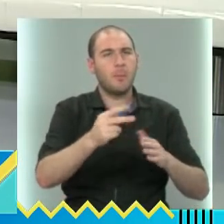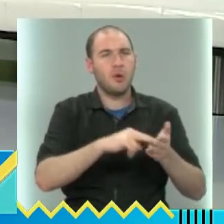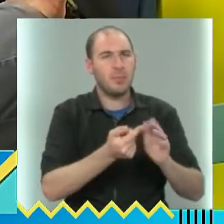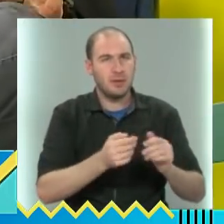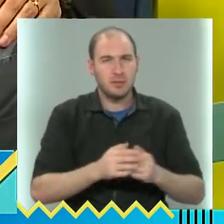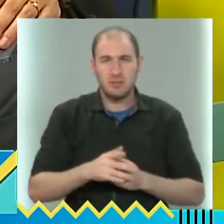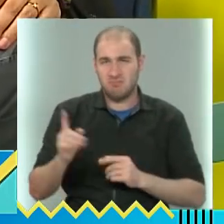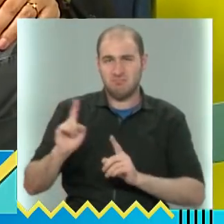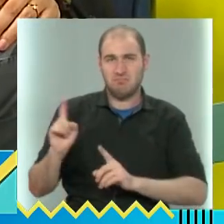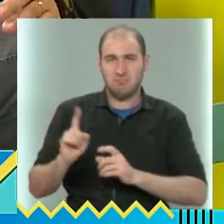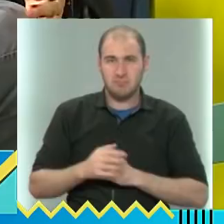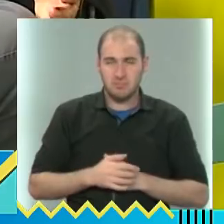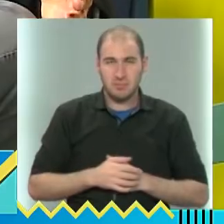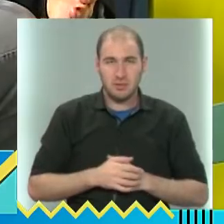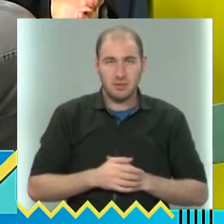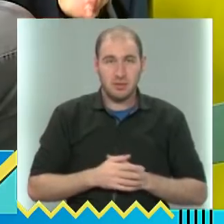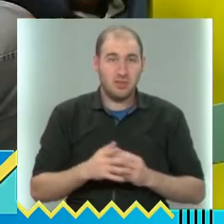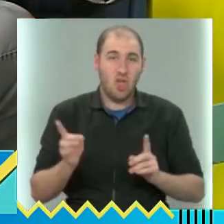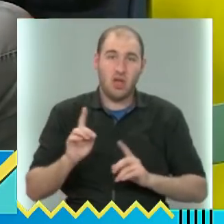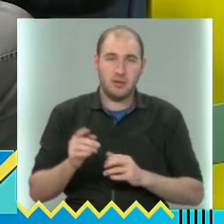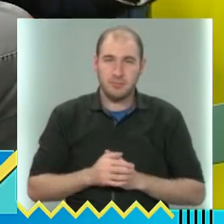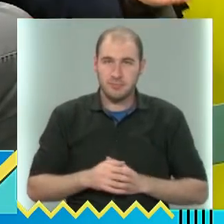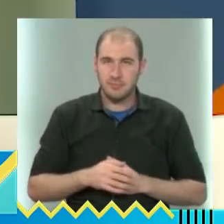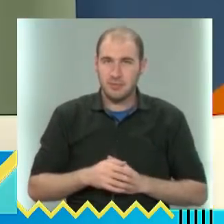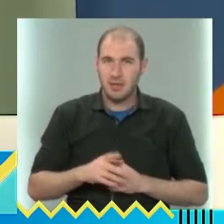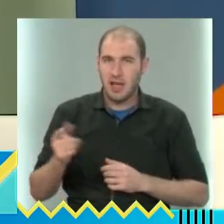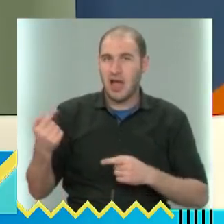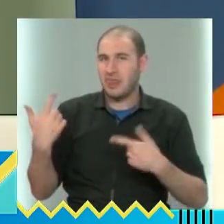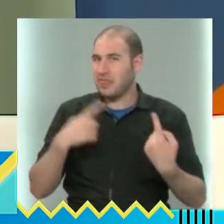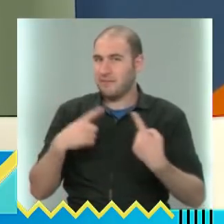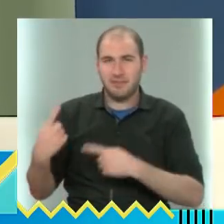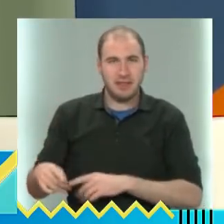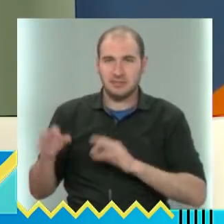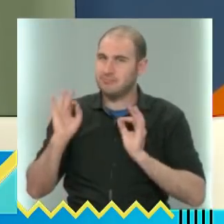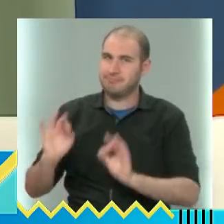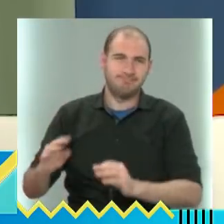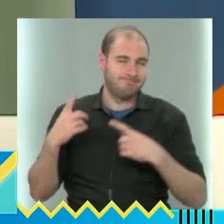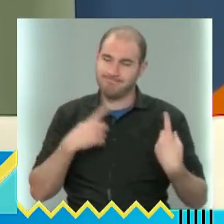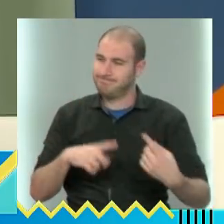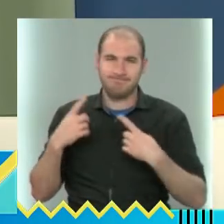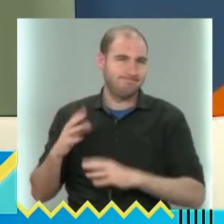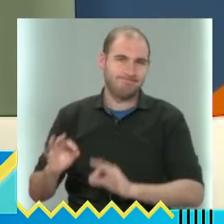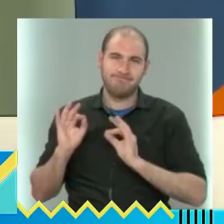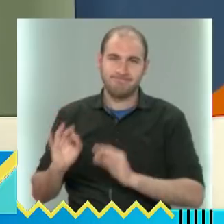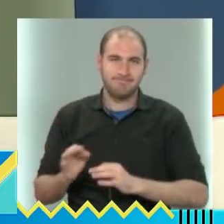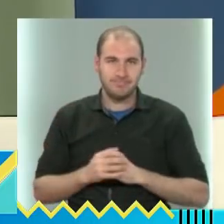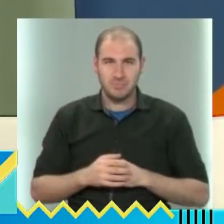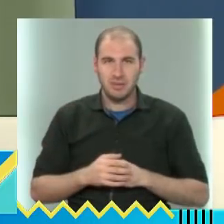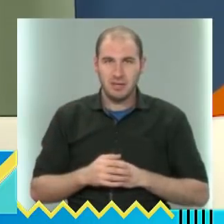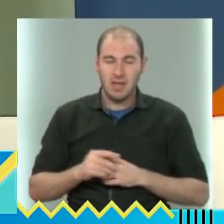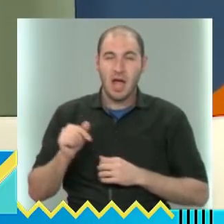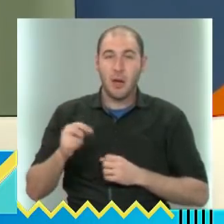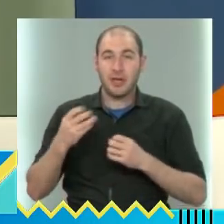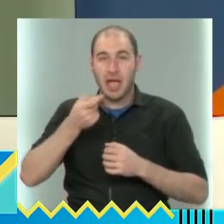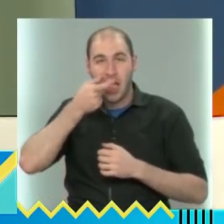afectar? Absolutamente no. Bueno. Pero bueno, discrepamos ¿Por qué, Marcelo? ¿Por qué? Te estamos mandando el agua a la misma formación a la vista